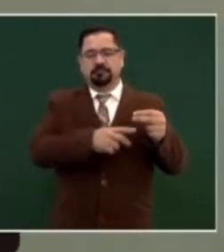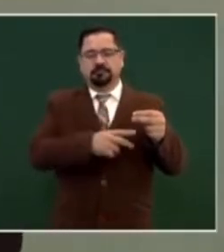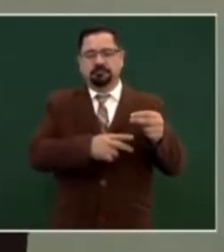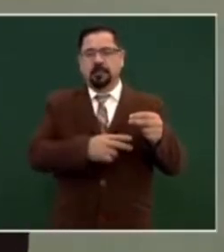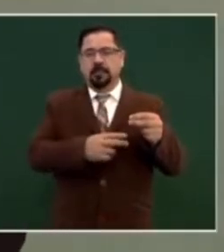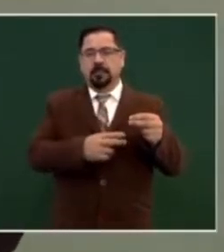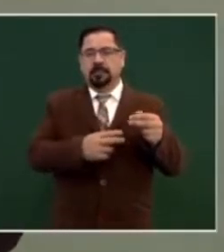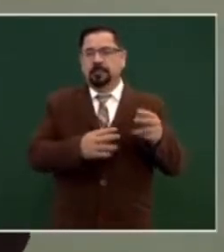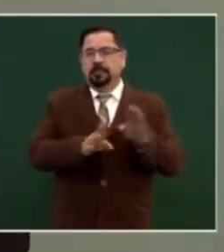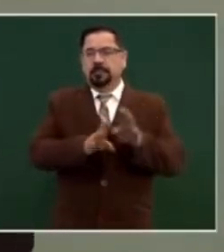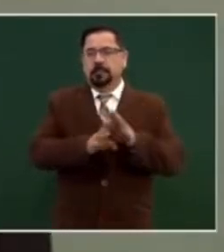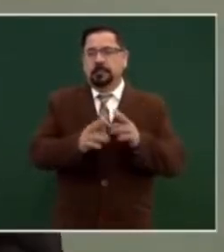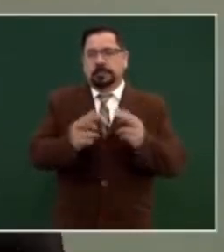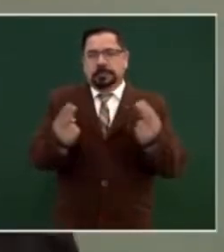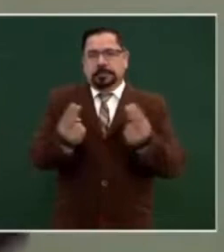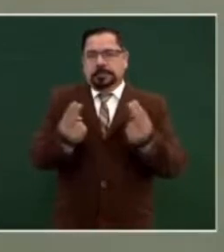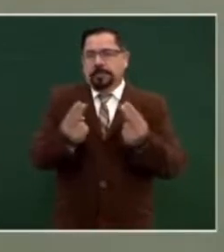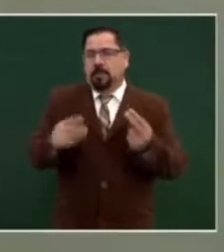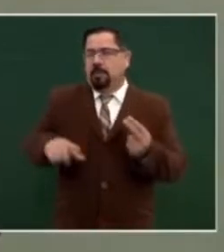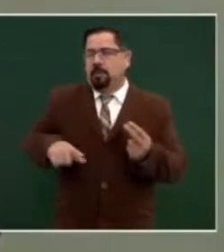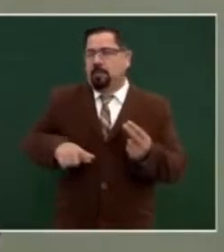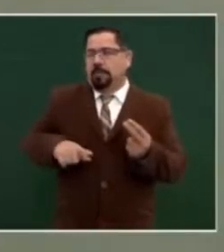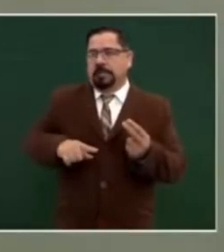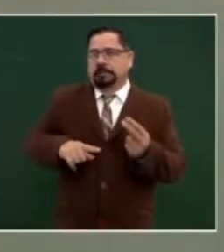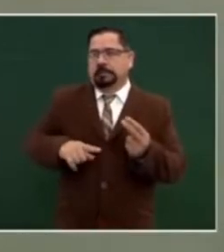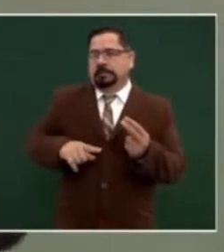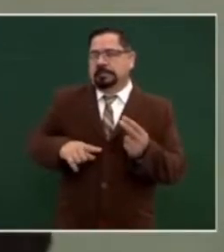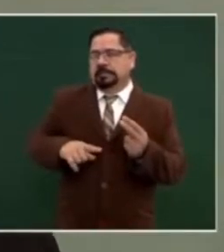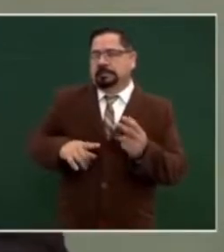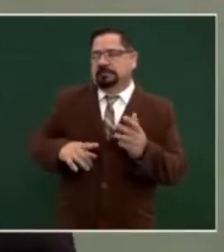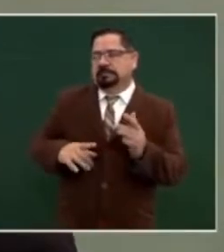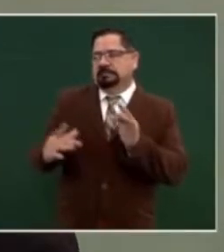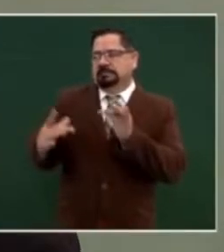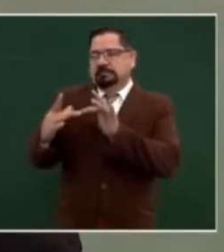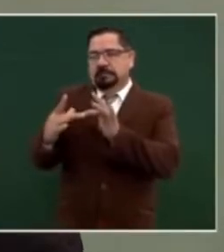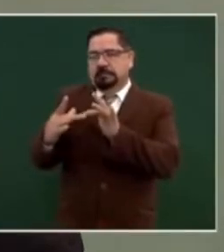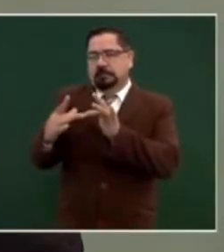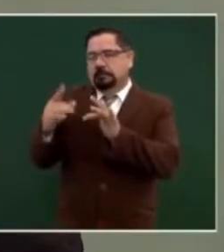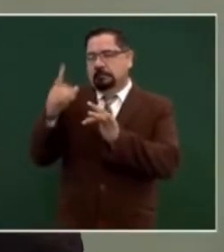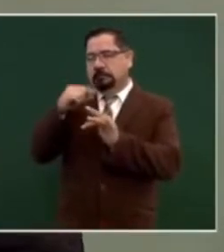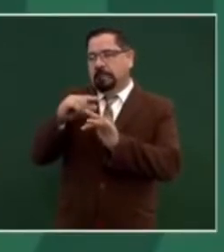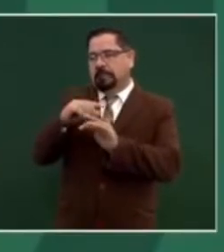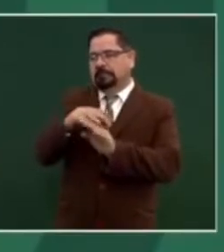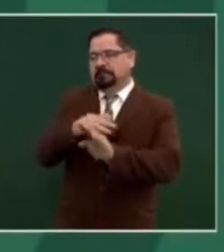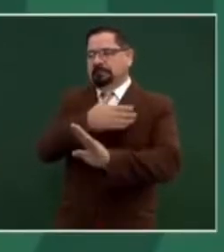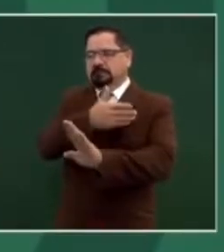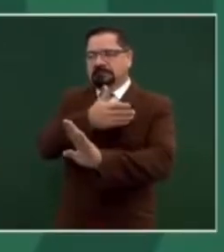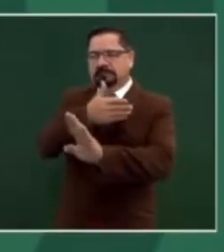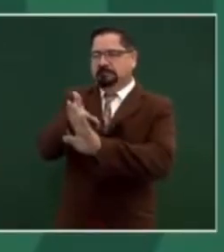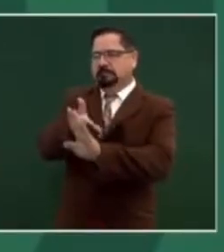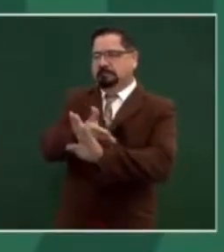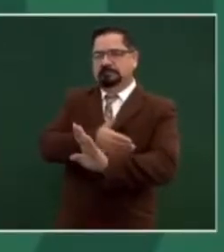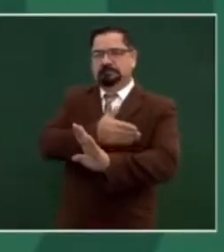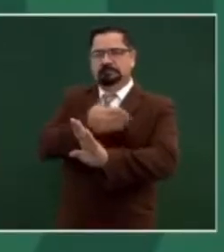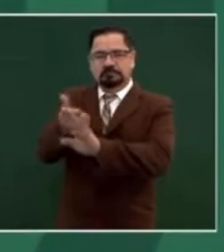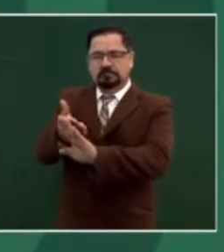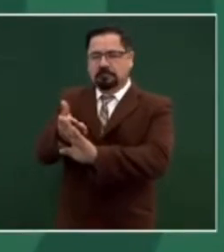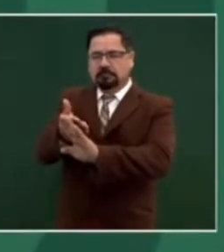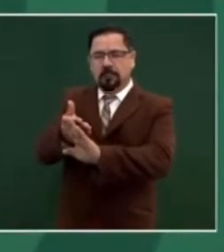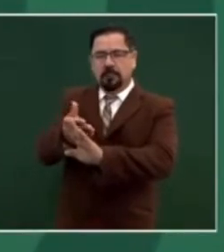influencia en el gobierno doblar a los gobiernos para recibir